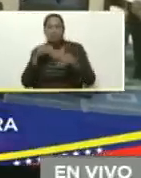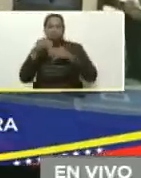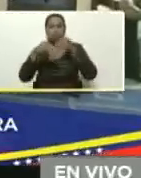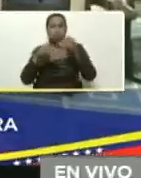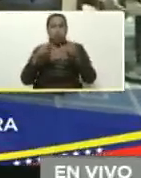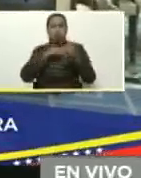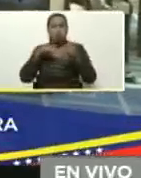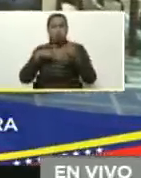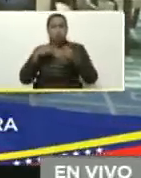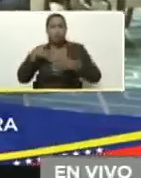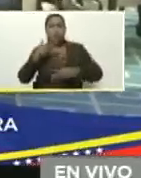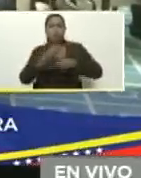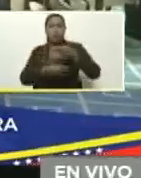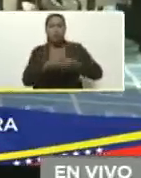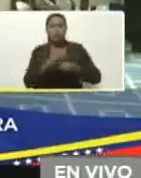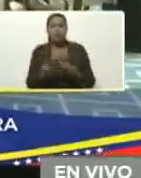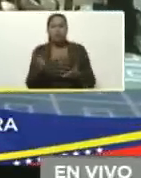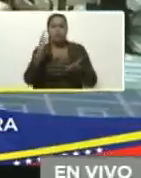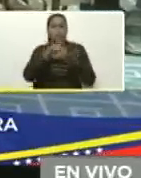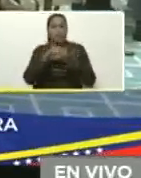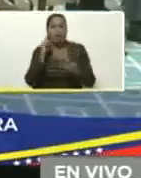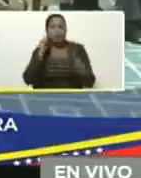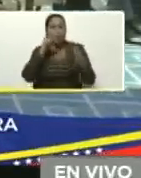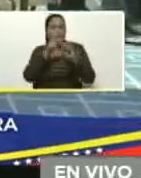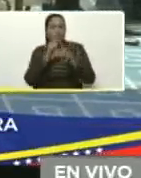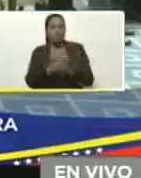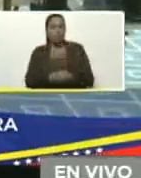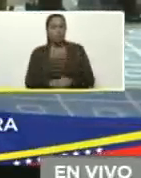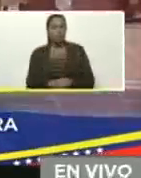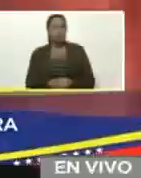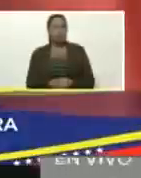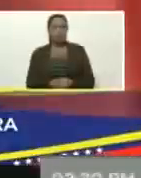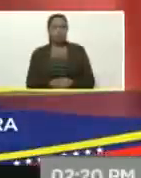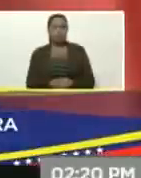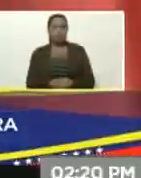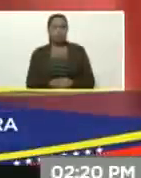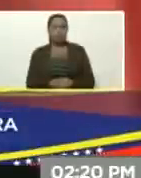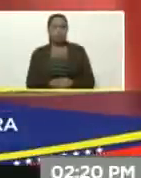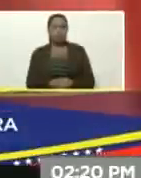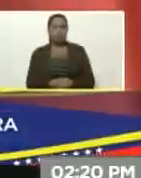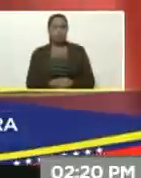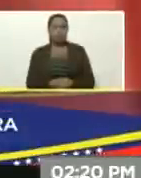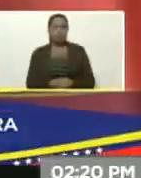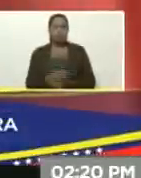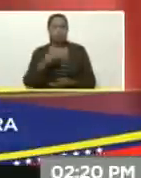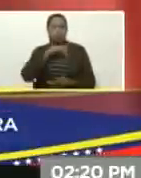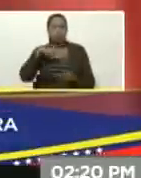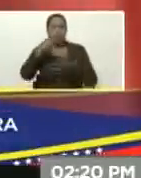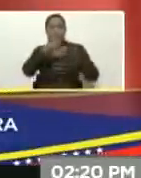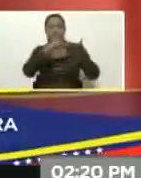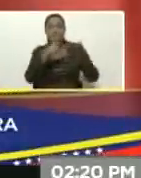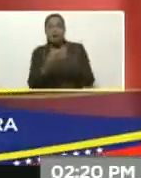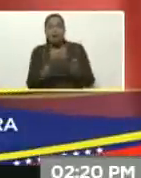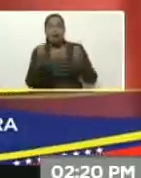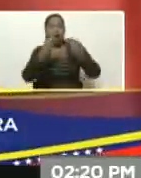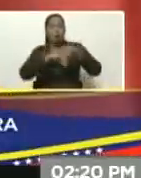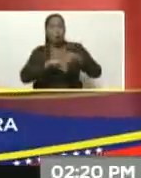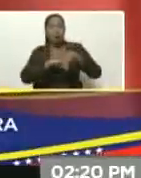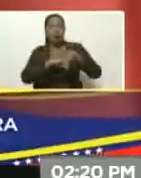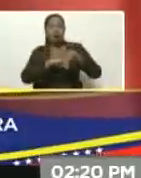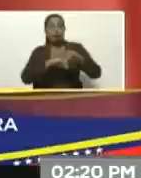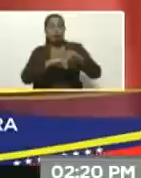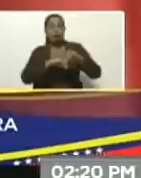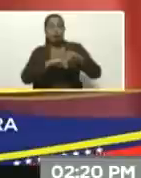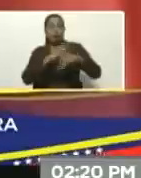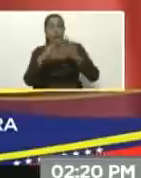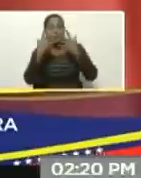podemos tomar para llegar a este objetivo. Y hemos firmado un memorándum